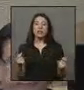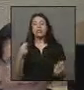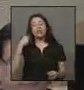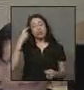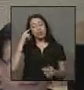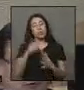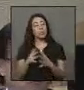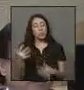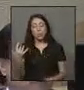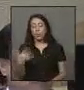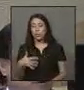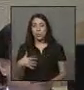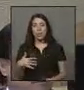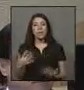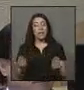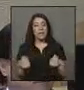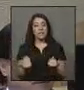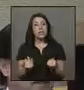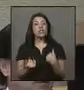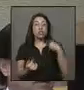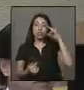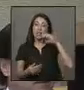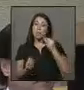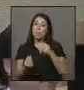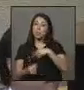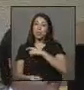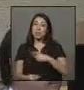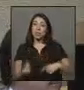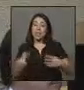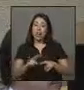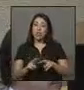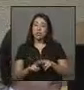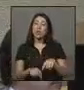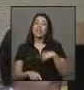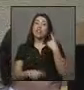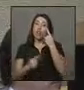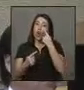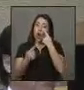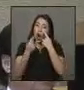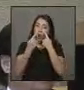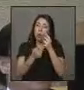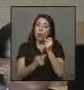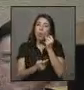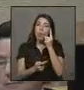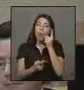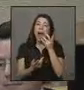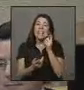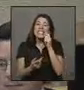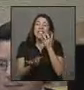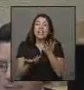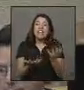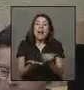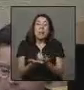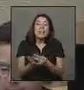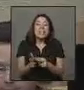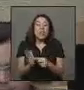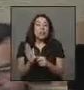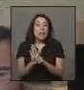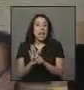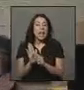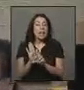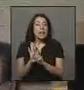creo que es sumamente necesario, y yo sé que la gran mayoría lo hemos hecho, pero es sumamente necesario que todos conozcamos exactamente cuáles son los alcances. Primero, de la ley.